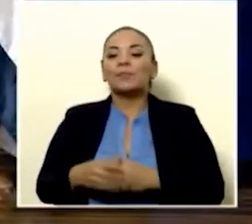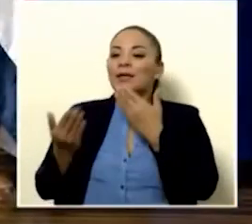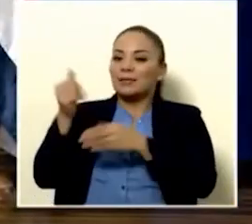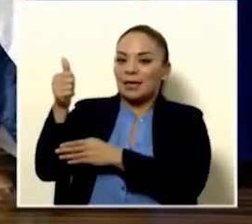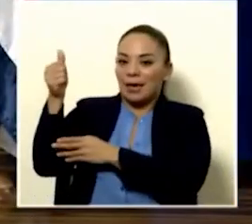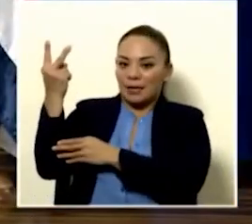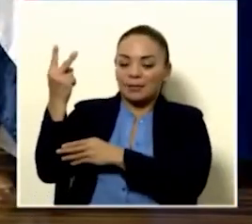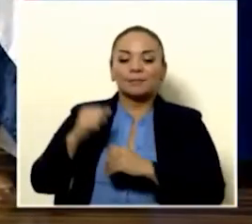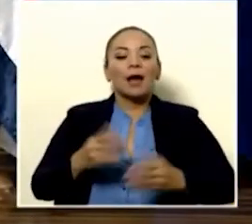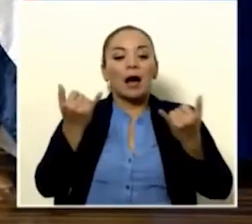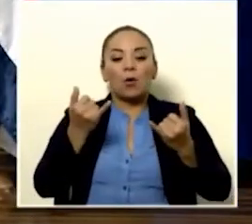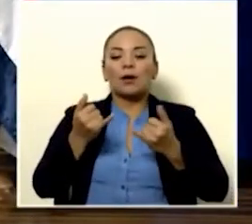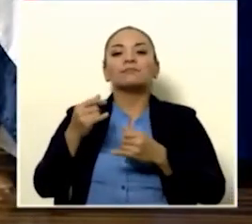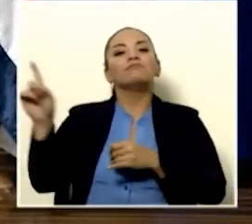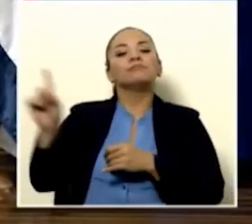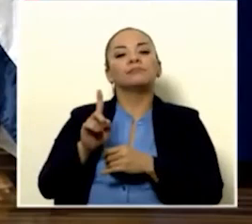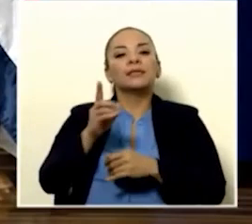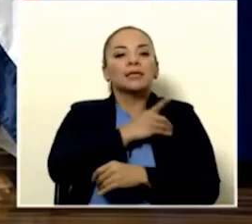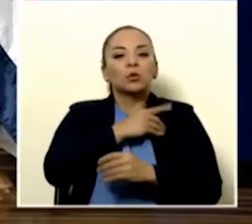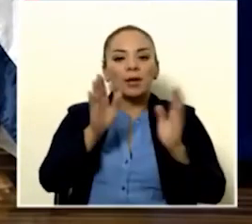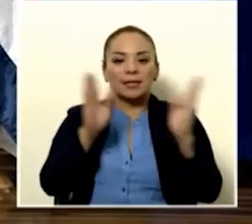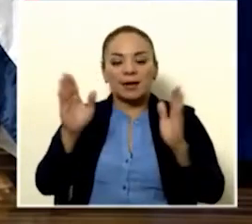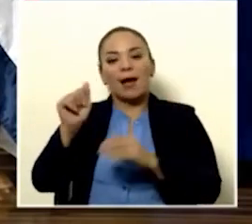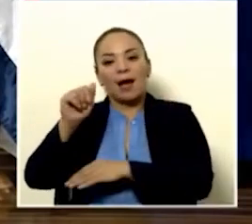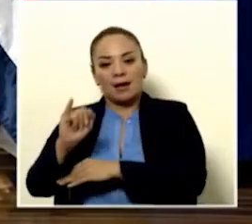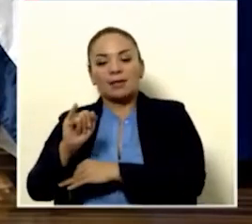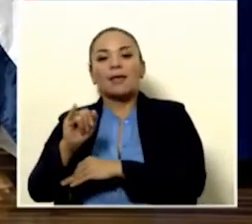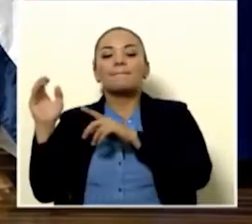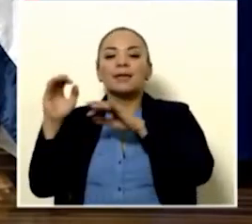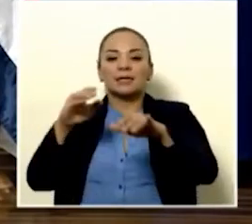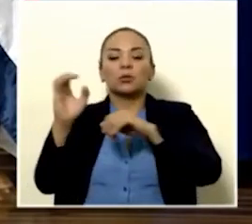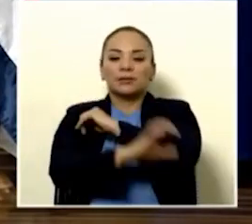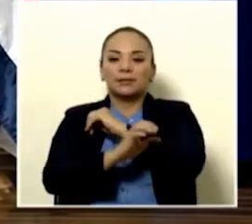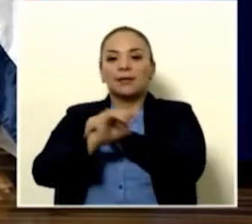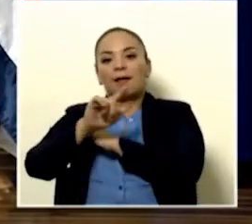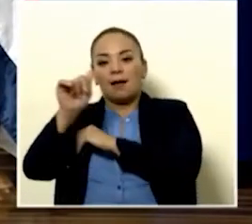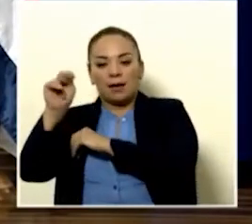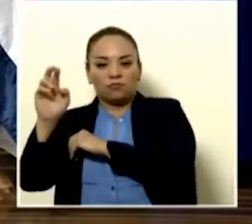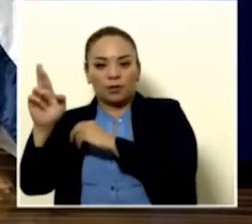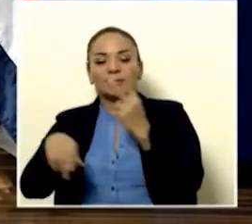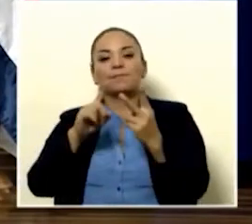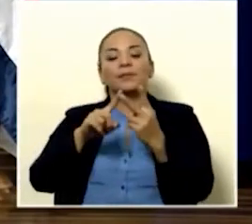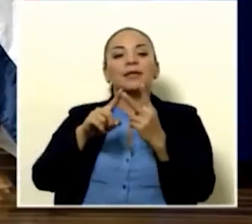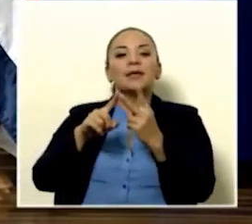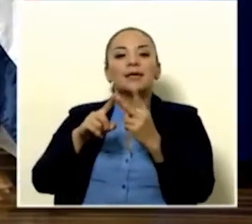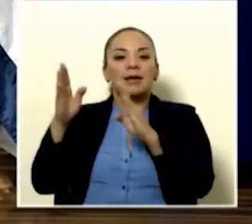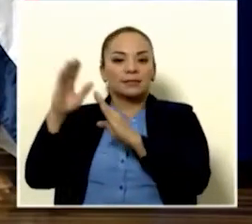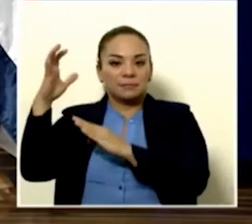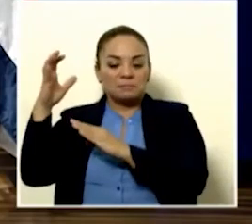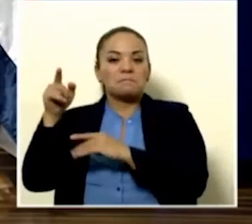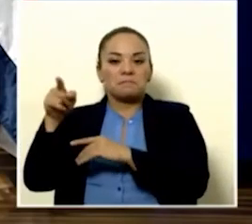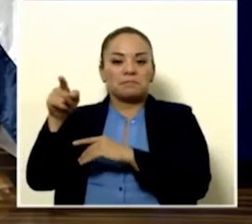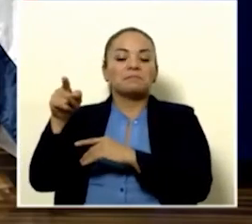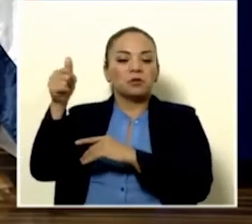jerarcas. Llamamos al frente también al director general interino de Migración y Extranjería, don Alan Rodríguez Vargas, y al canciller de la República, don